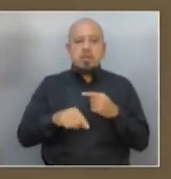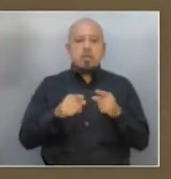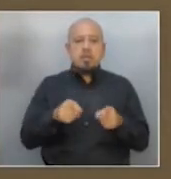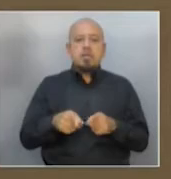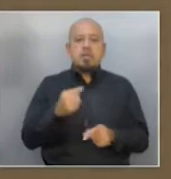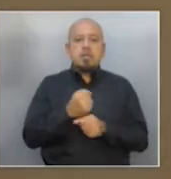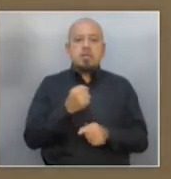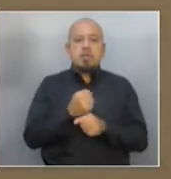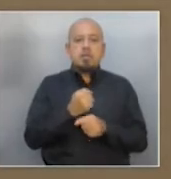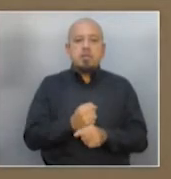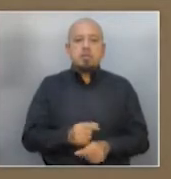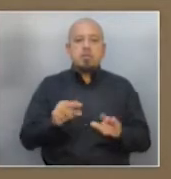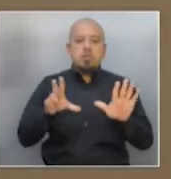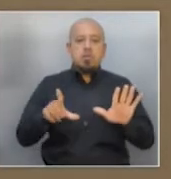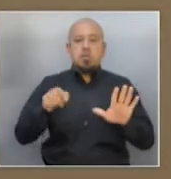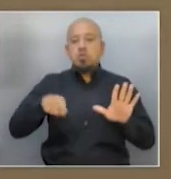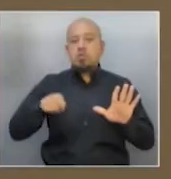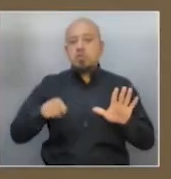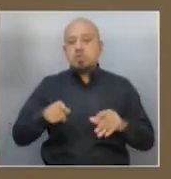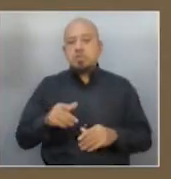que fue unos 8 meses más o menos.